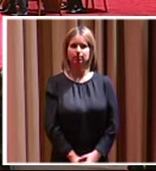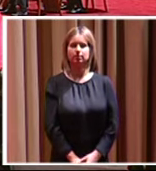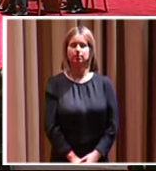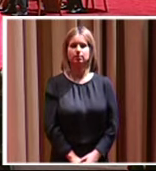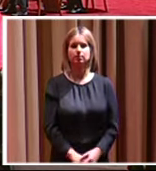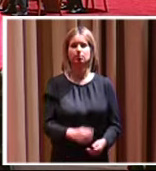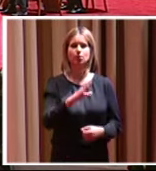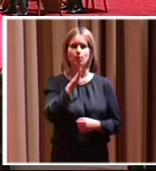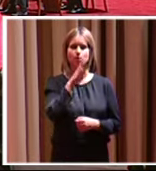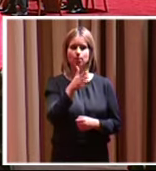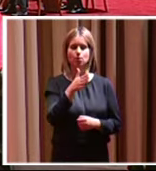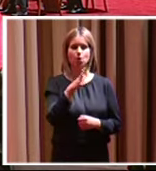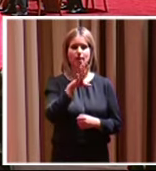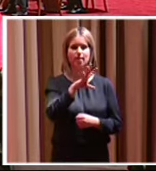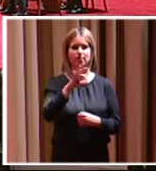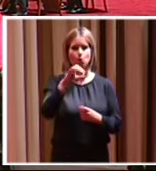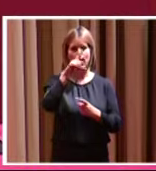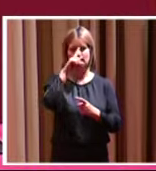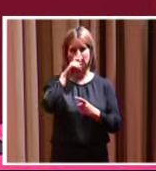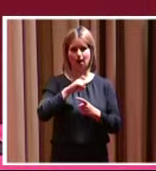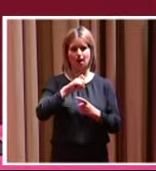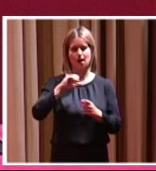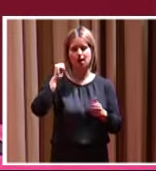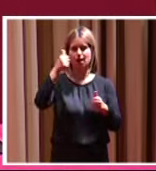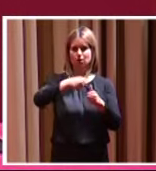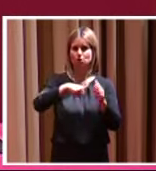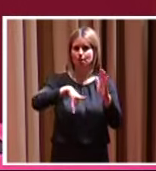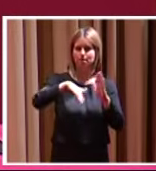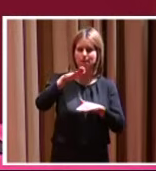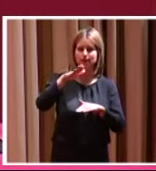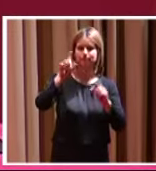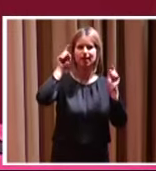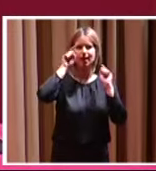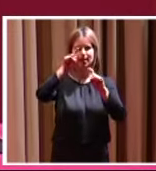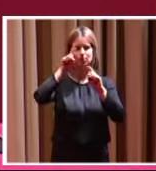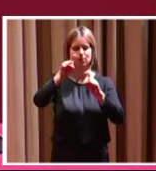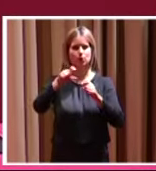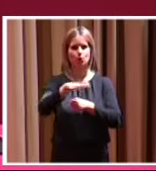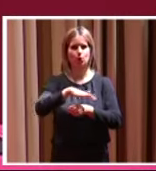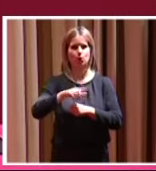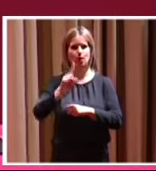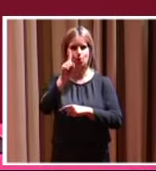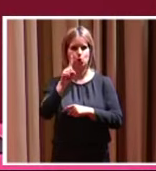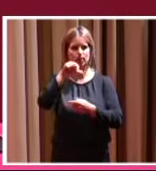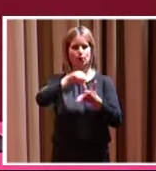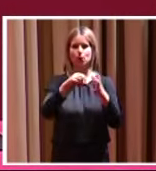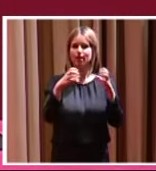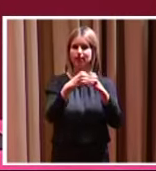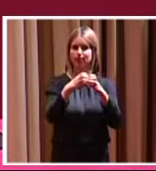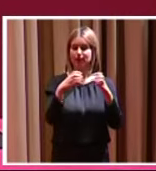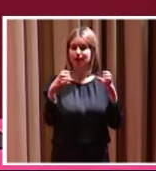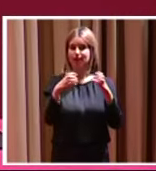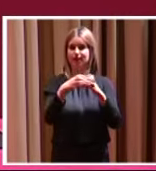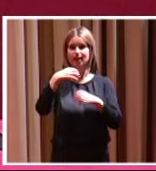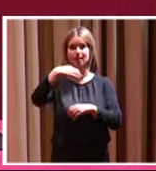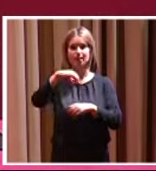Por sus más de 50 años enseñando y educando en el Distrito Norte de nuestra ciudad. Granada de